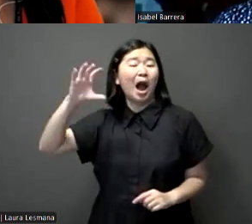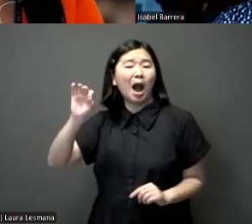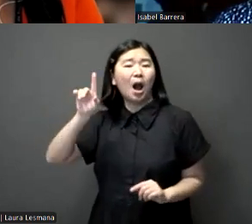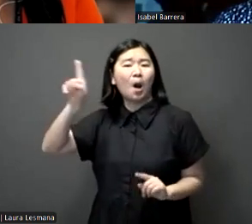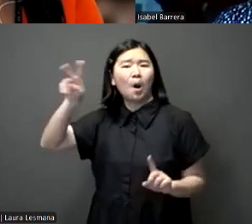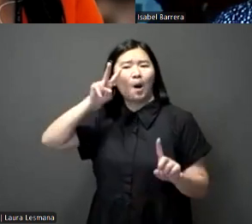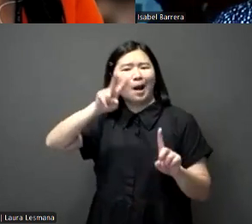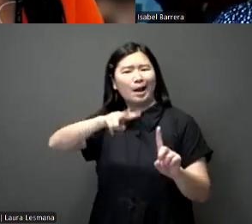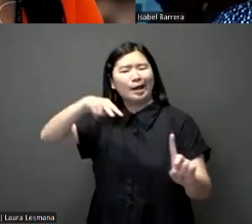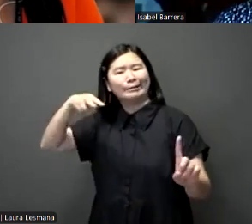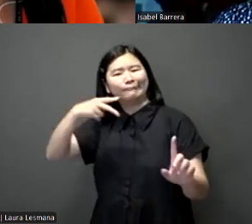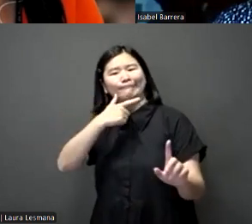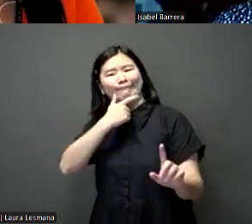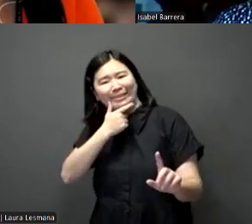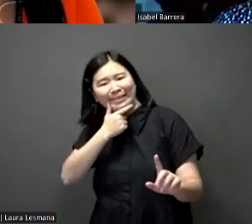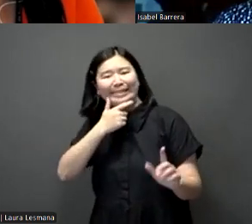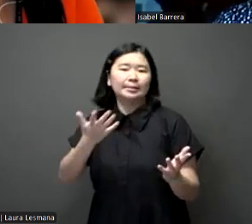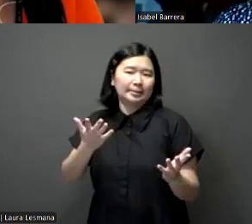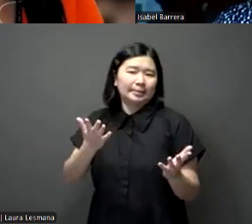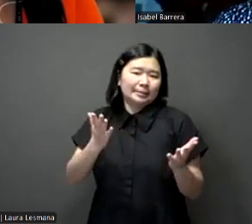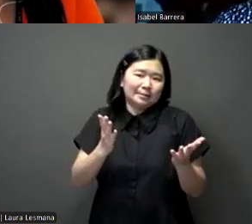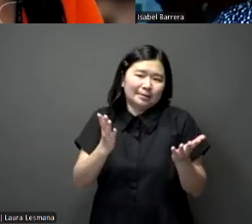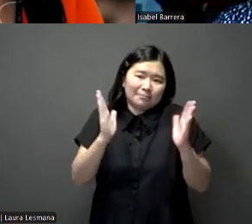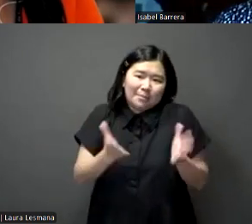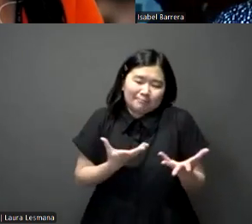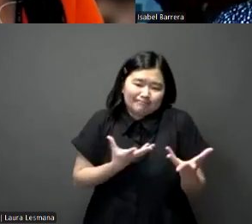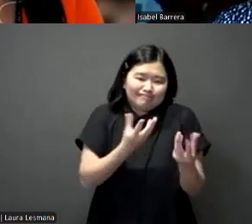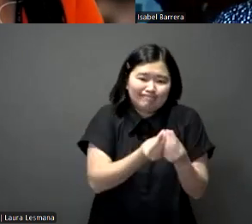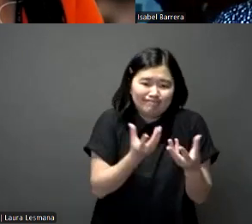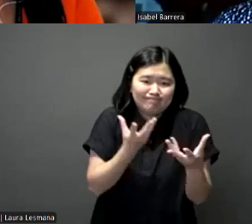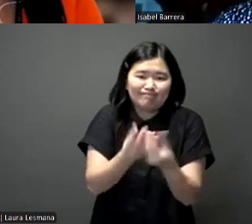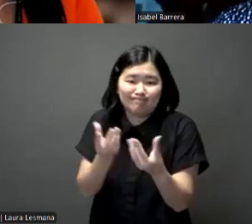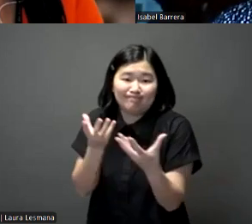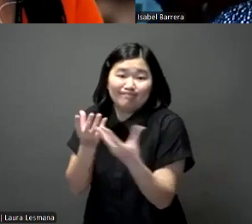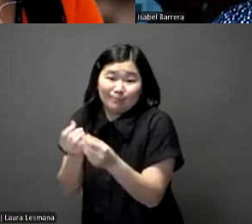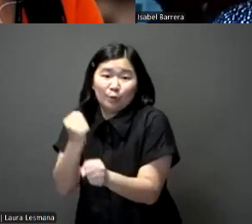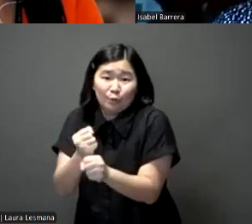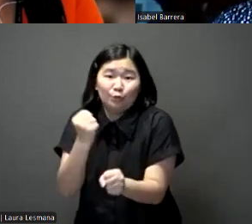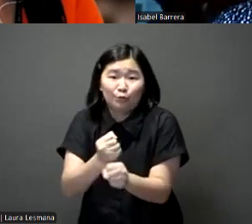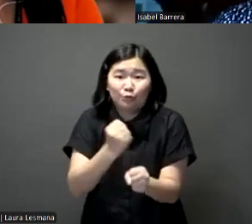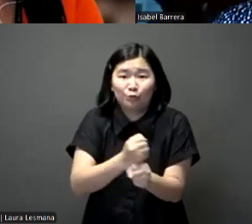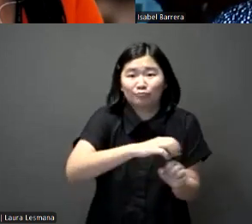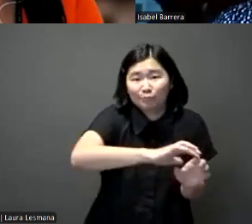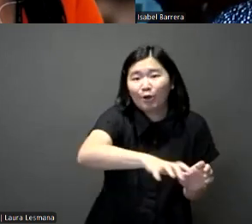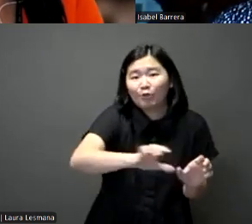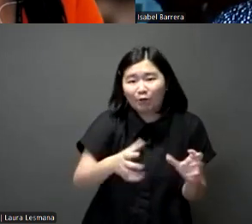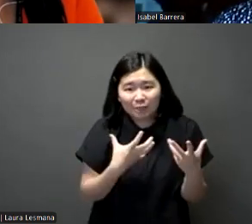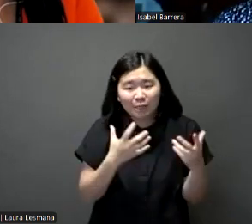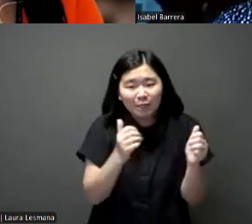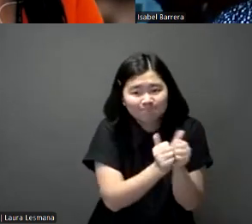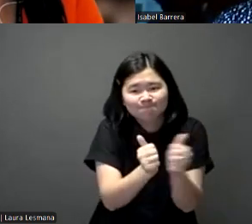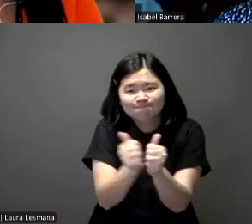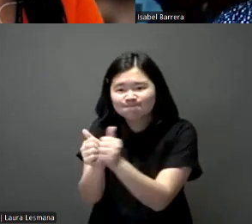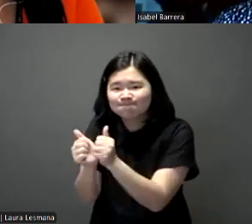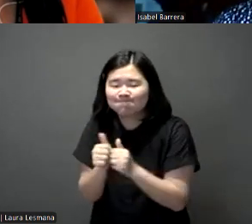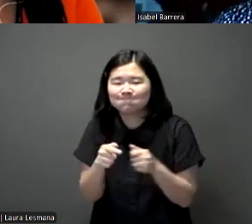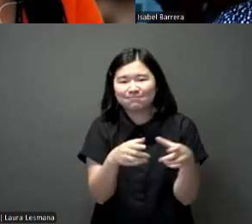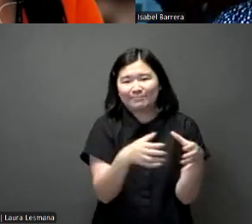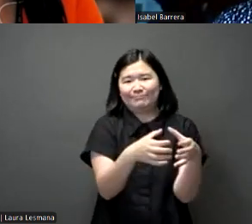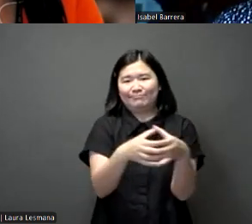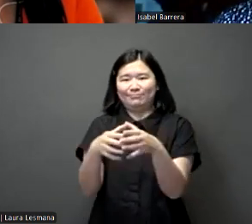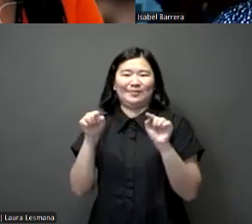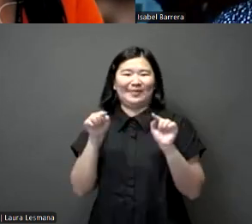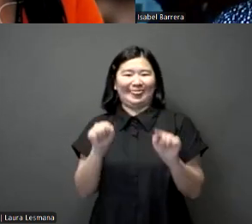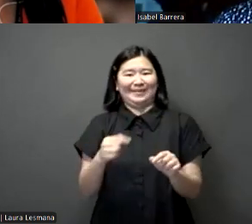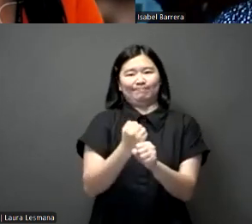acelerar la eliminación de cáncer cervicuterino, que es una de las 30 enfermedades con meta de eliminación. Gina, quizás puedes